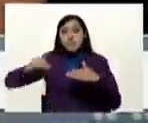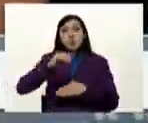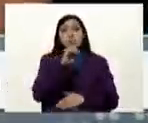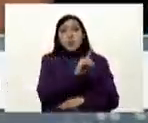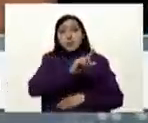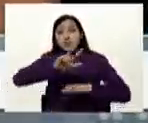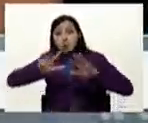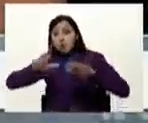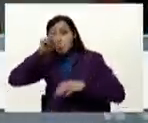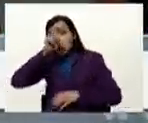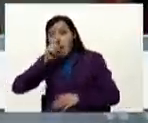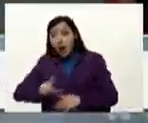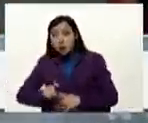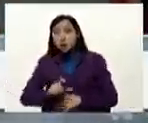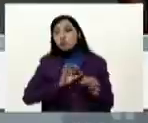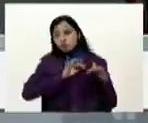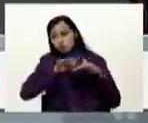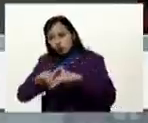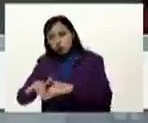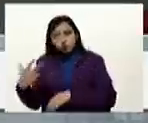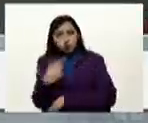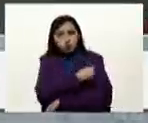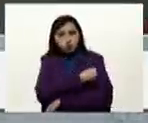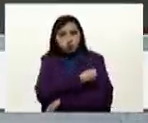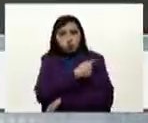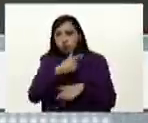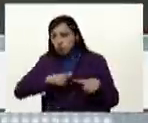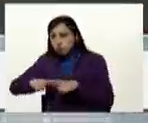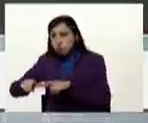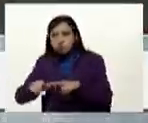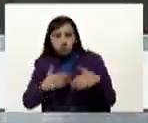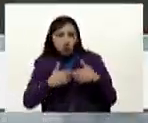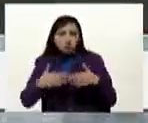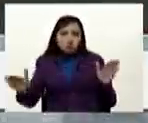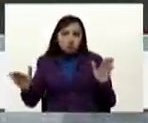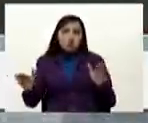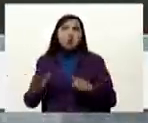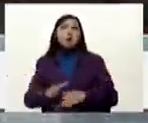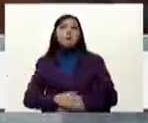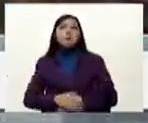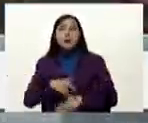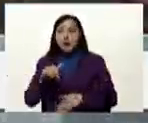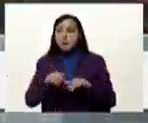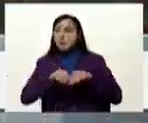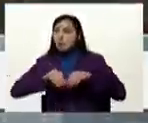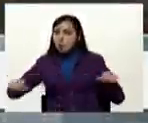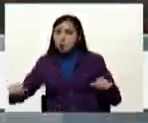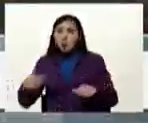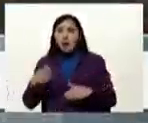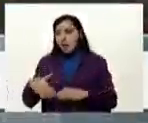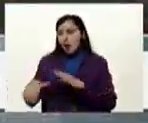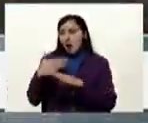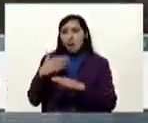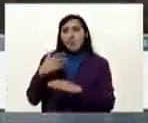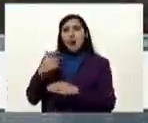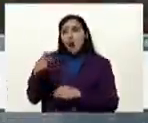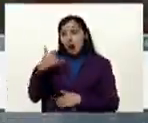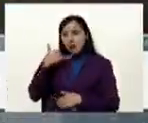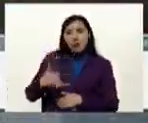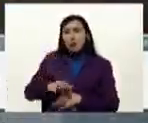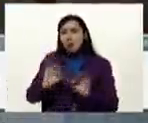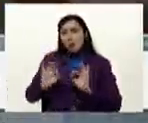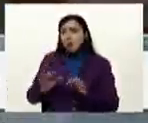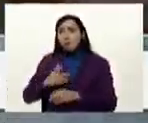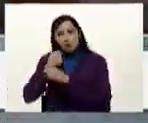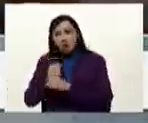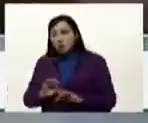años para que vaya a vacunarse en cualquier centro que esté disponible en su territorio sin previa cita. Recordemos, o sea, presidente, que a